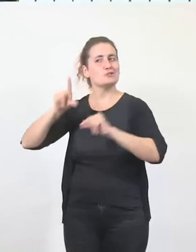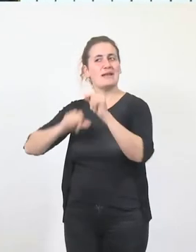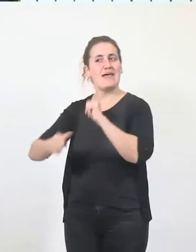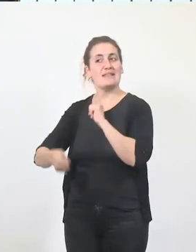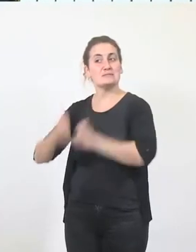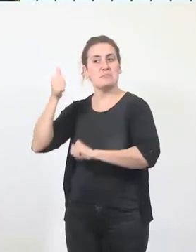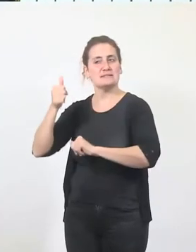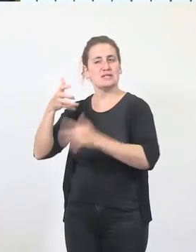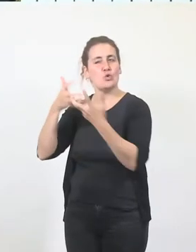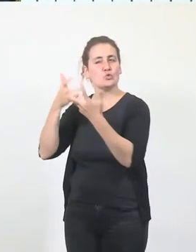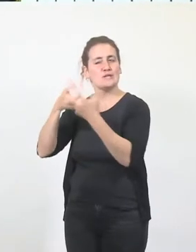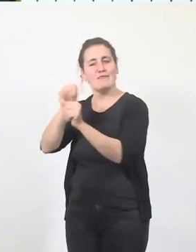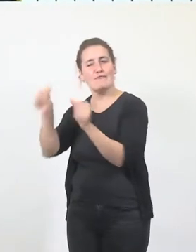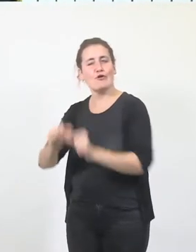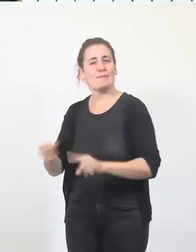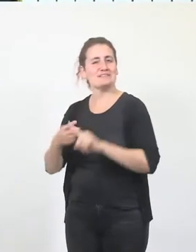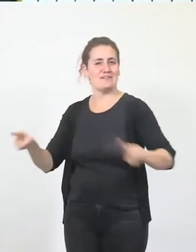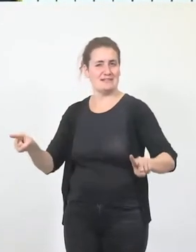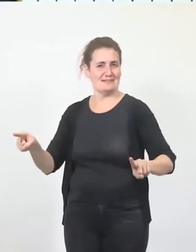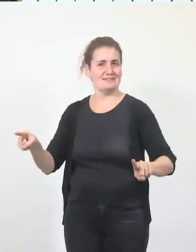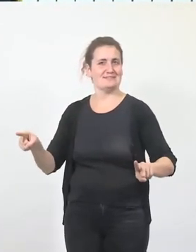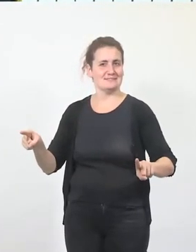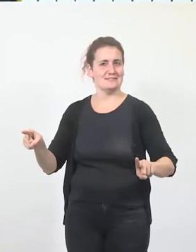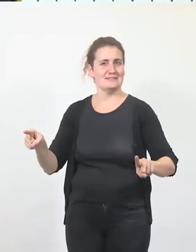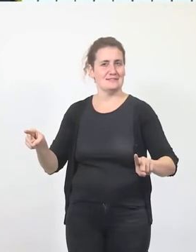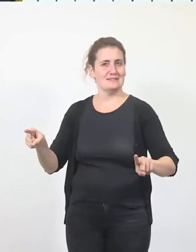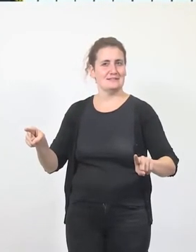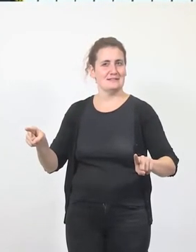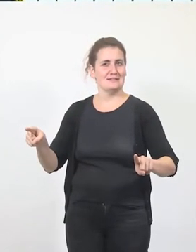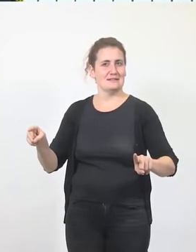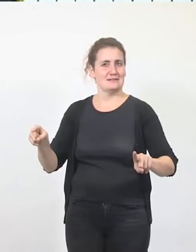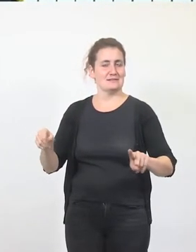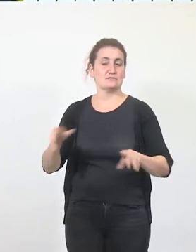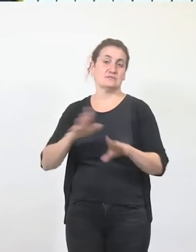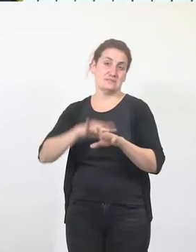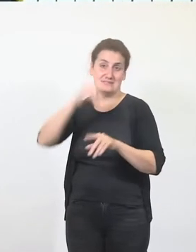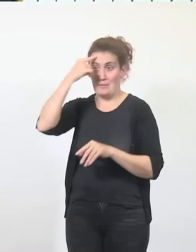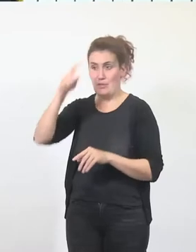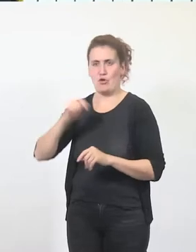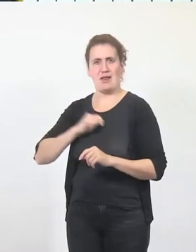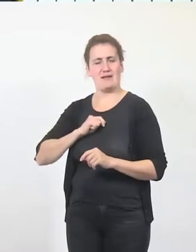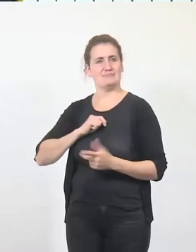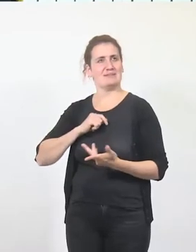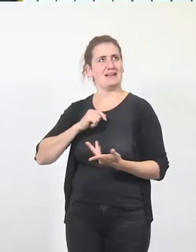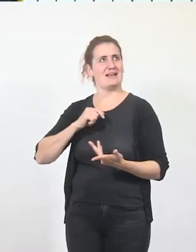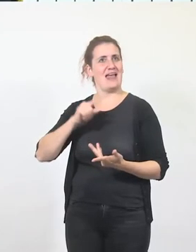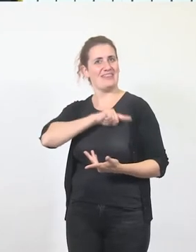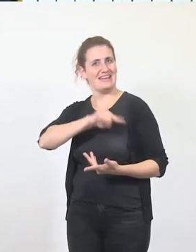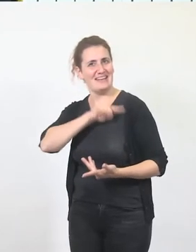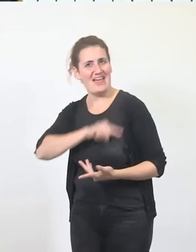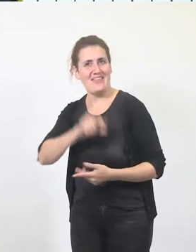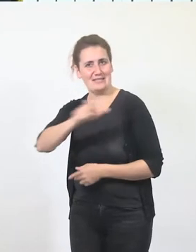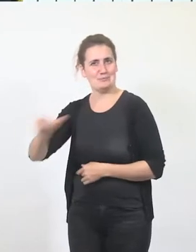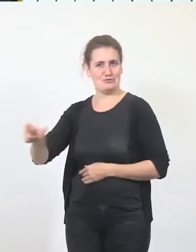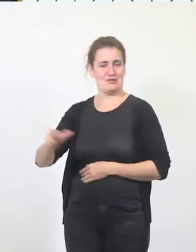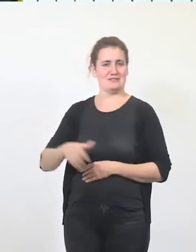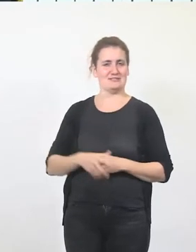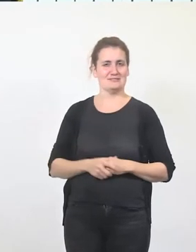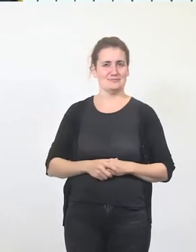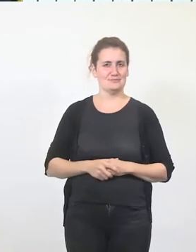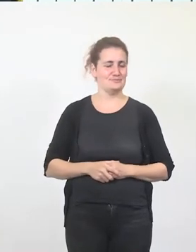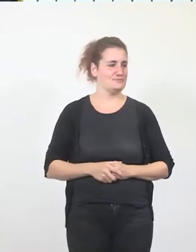otras formas de luchar, sobre todo teniendo en cuenta la dignidad de las personas y cómo